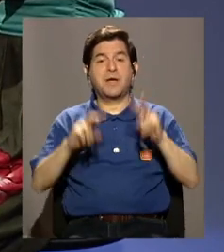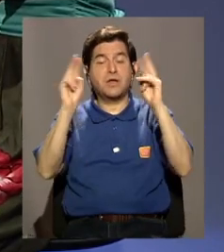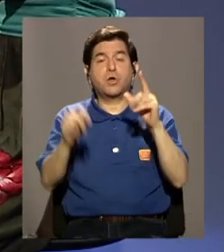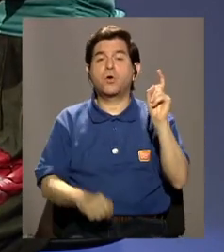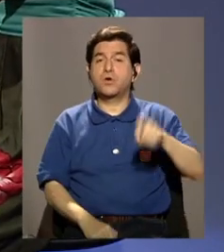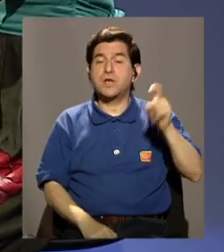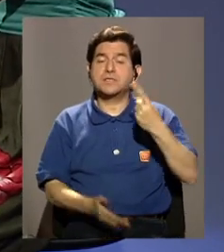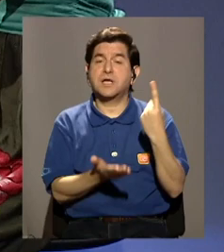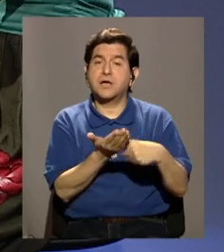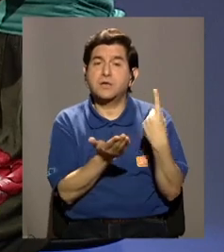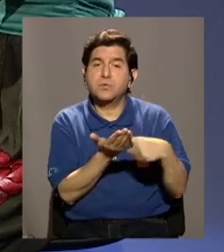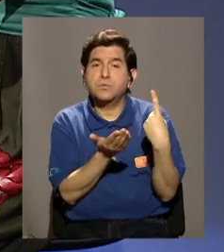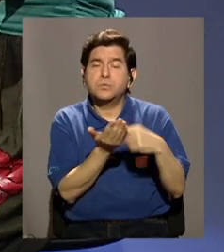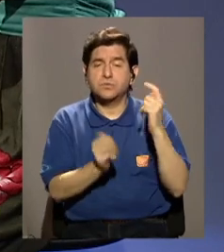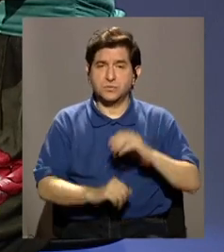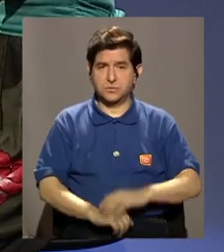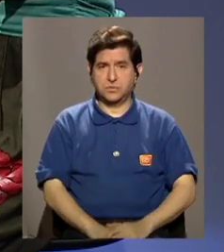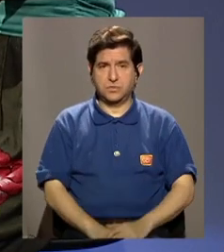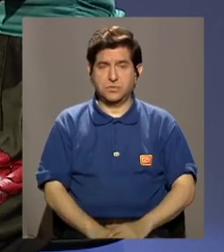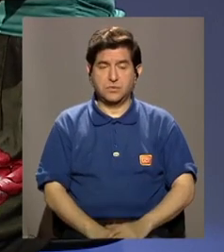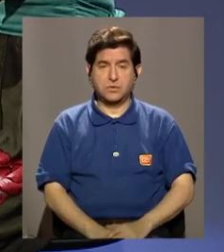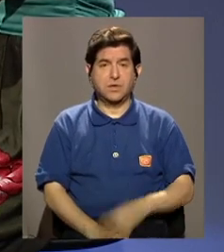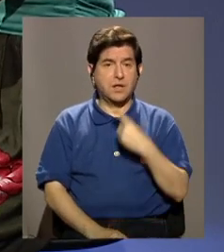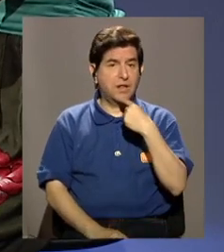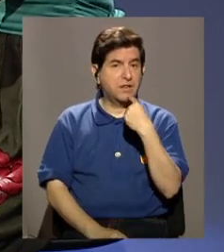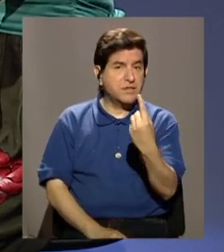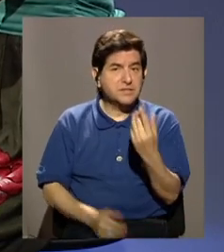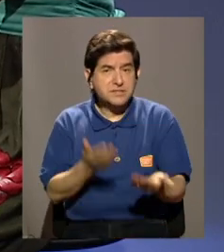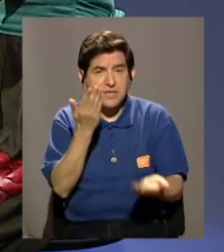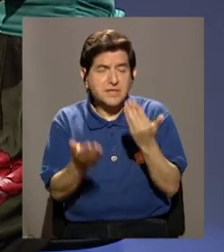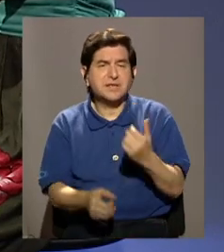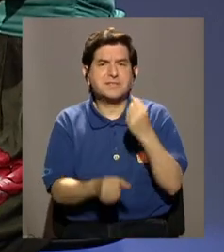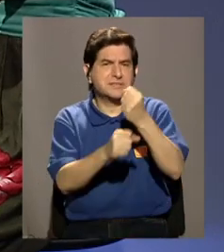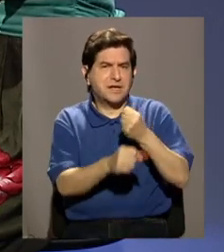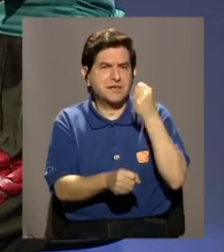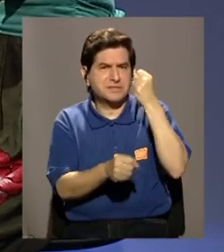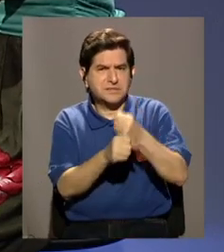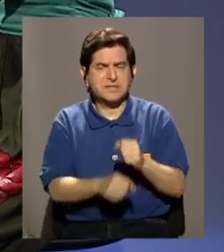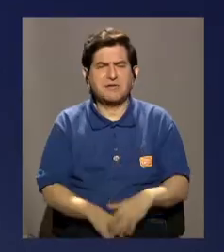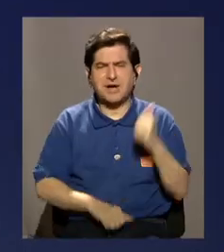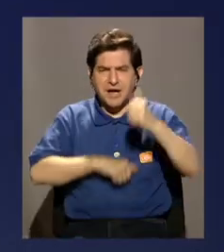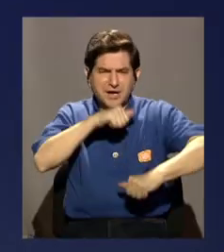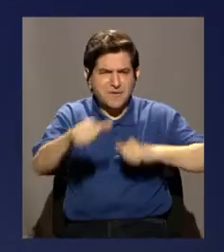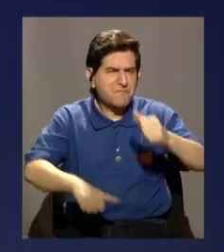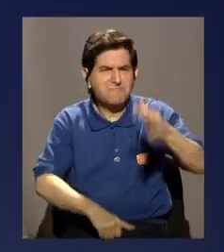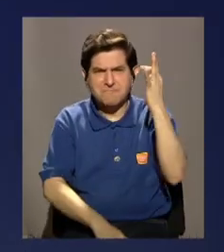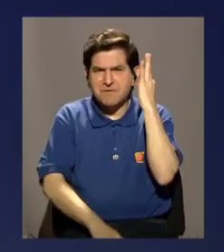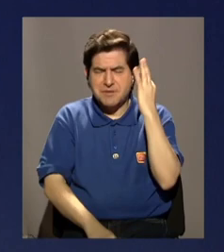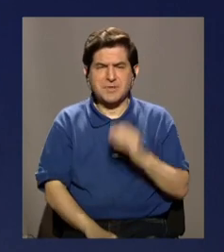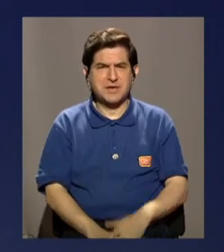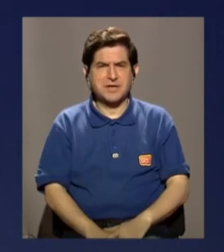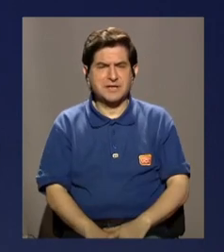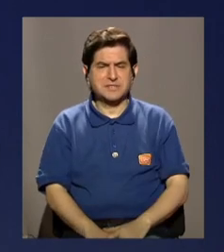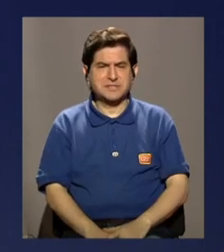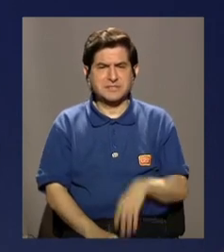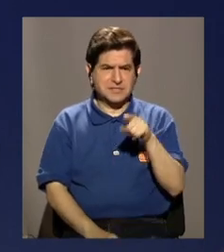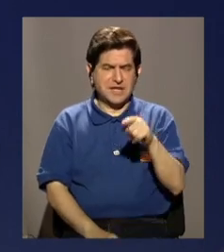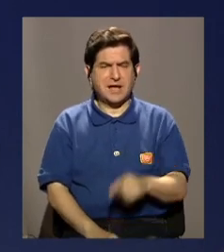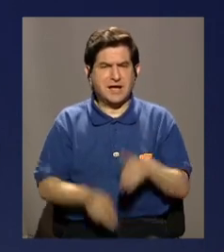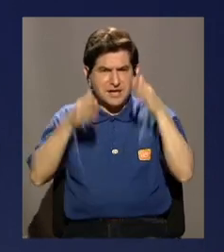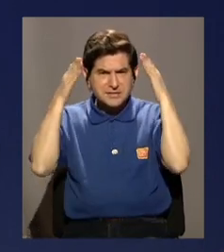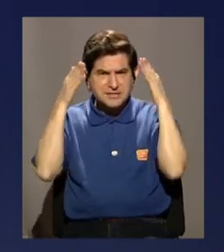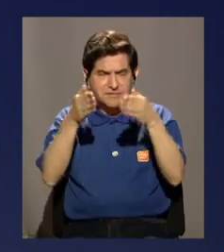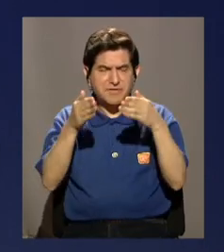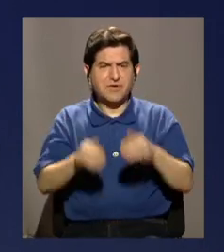necesarios también de discutir y todo el decías que era una obra muy muy feminista una obra que apela mucho a